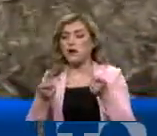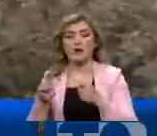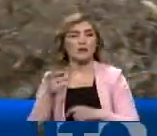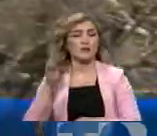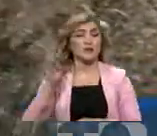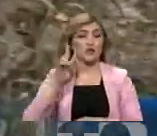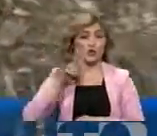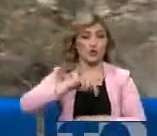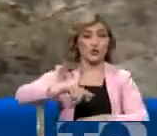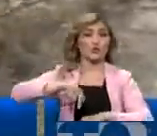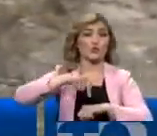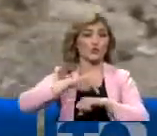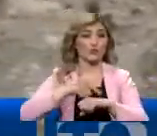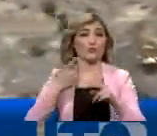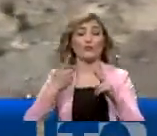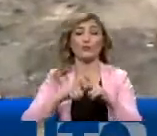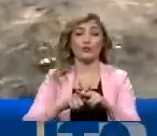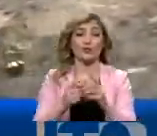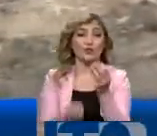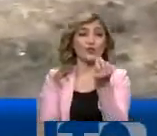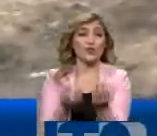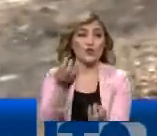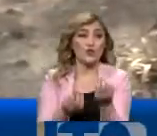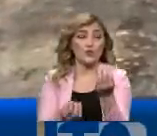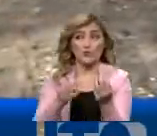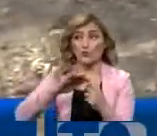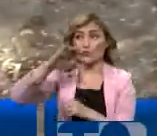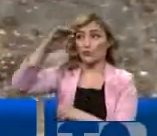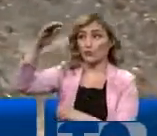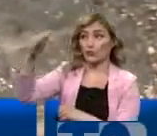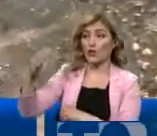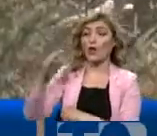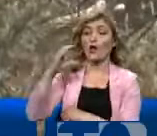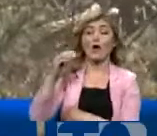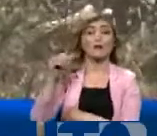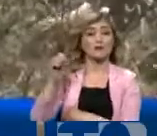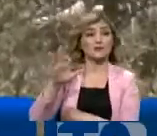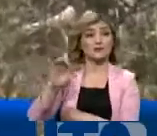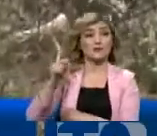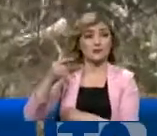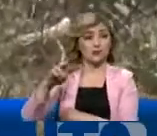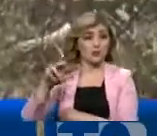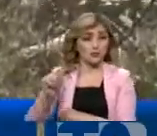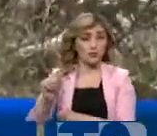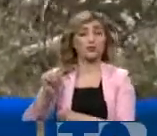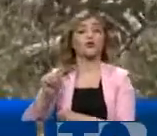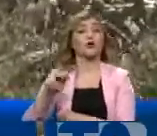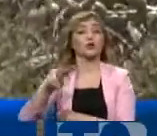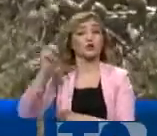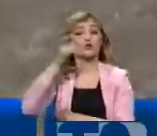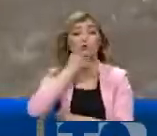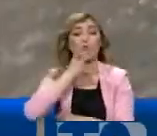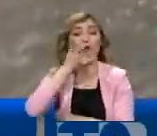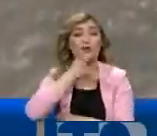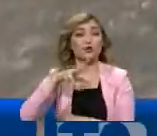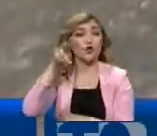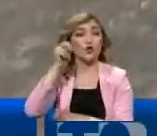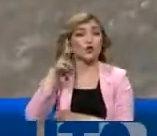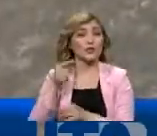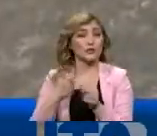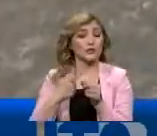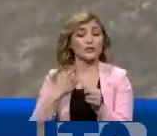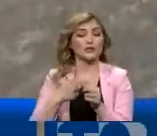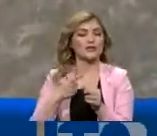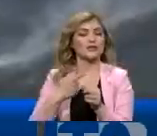72 horas después de haberse iniciado el incendio en el cerro Casitahua en Pomasqui Norte de la ciudad, el comandante de bomberos confirmó que